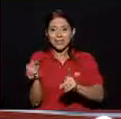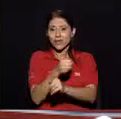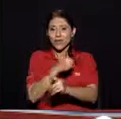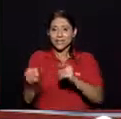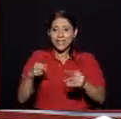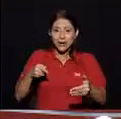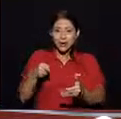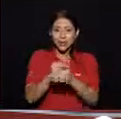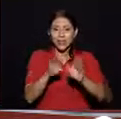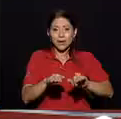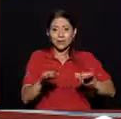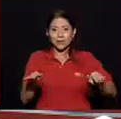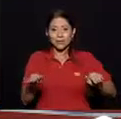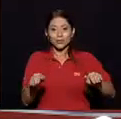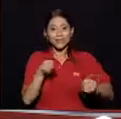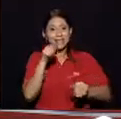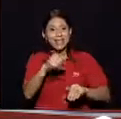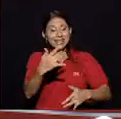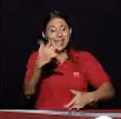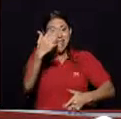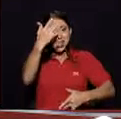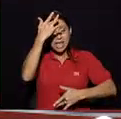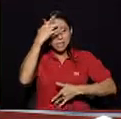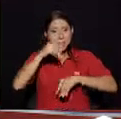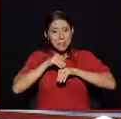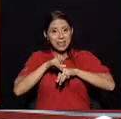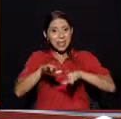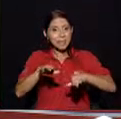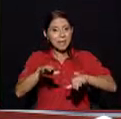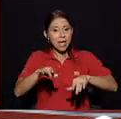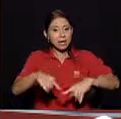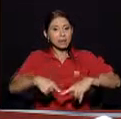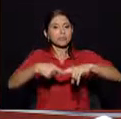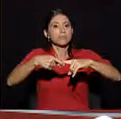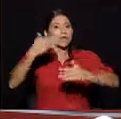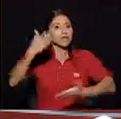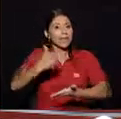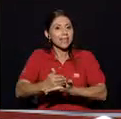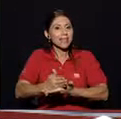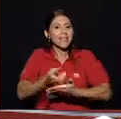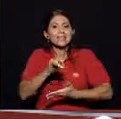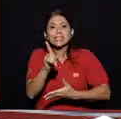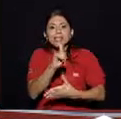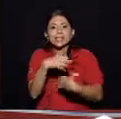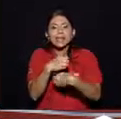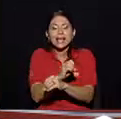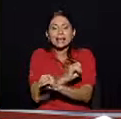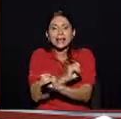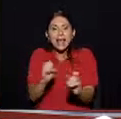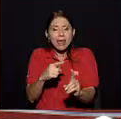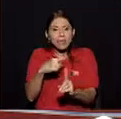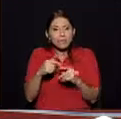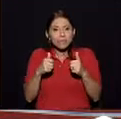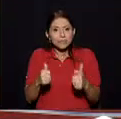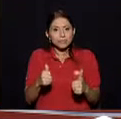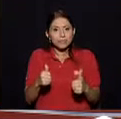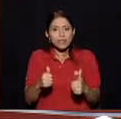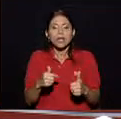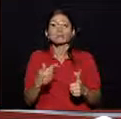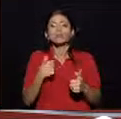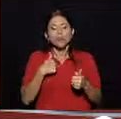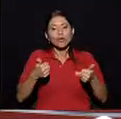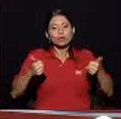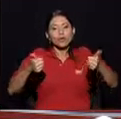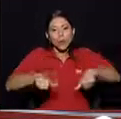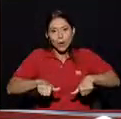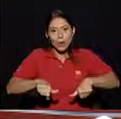¿qué hacemos en el tanto? Porque en el tanto hay miles de niños y niñas y adolescentes sufriendo de diferentes manifestaciones de violencia en